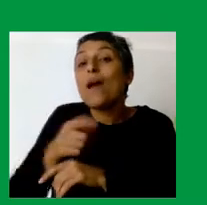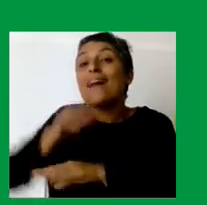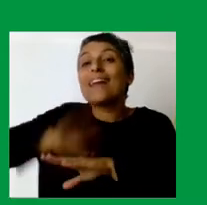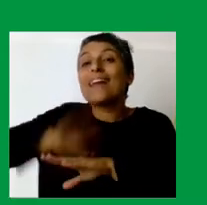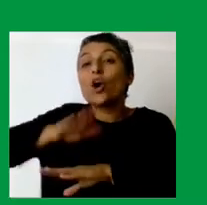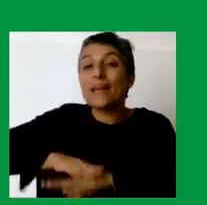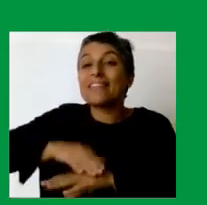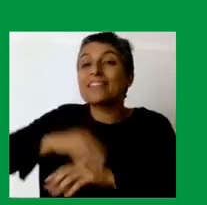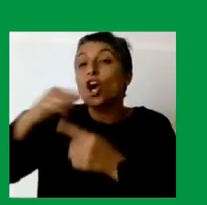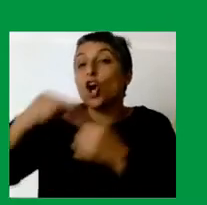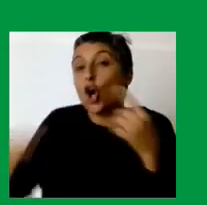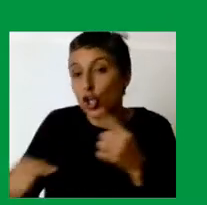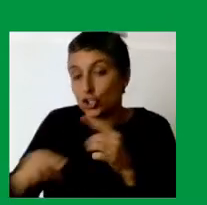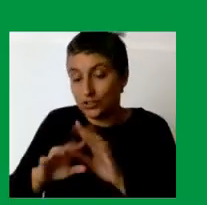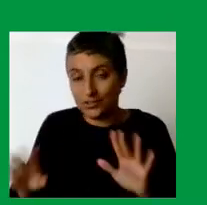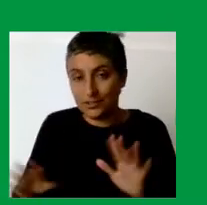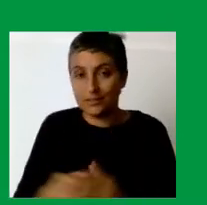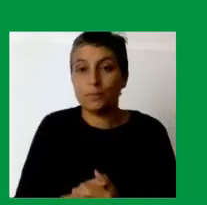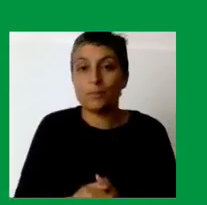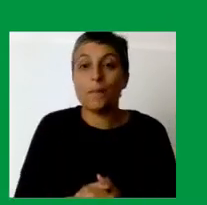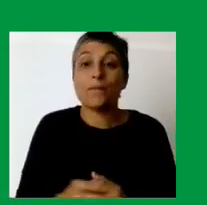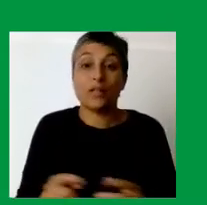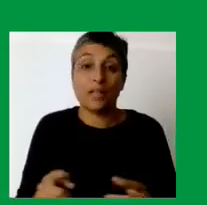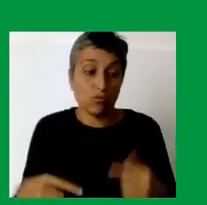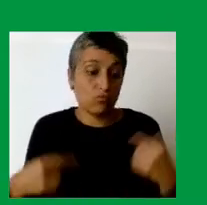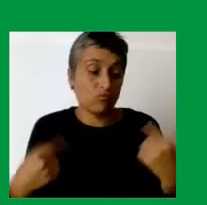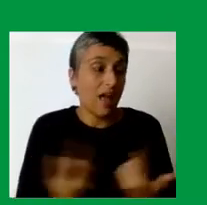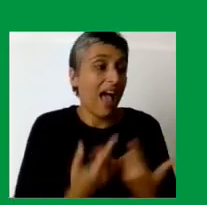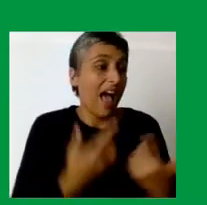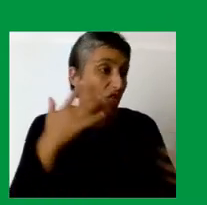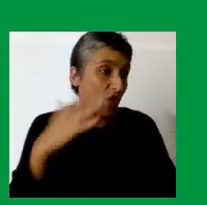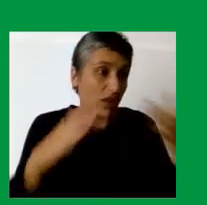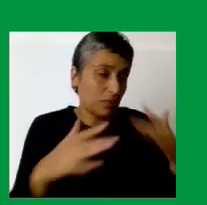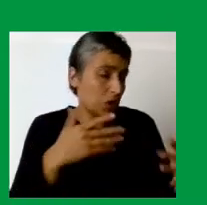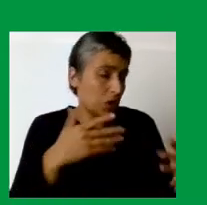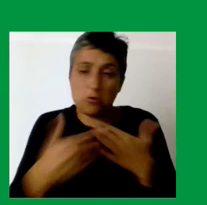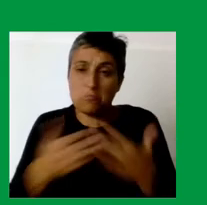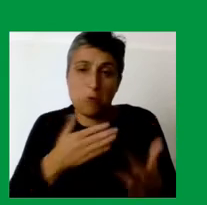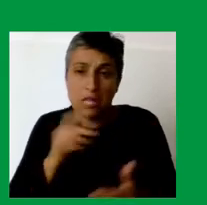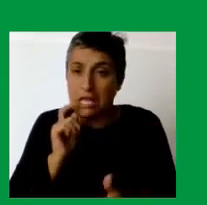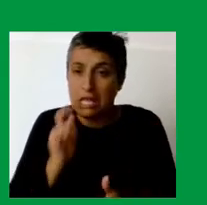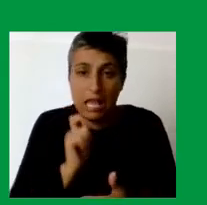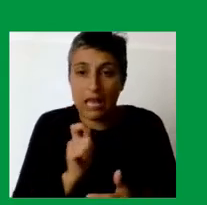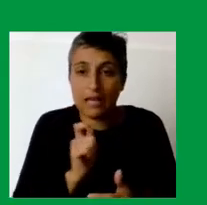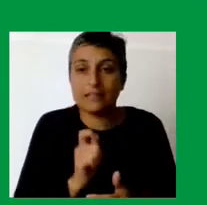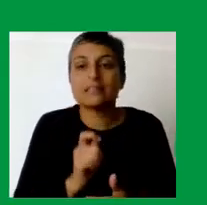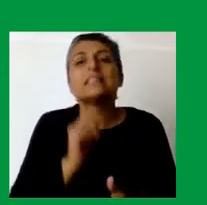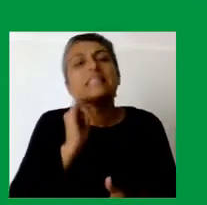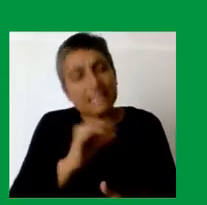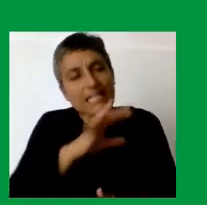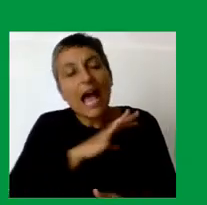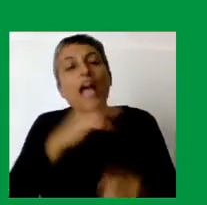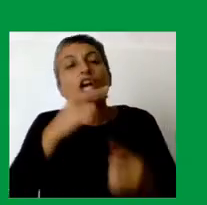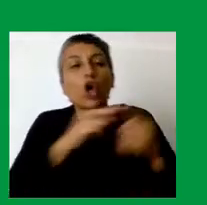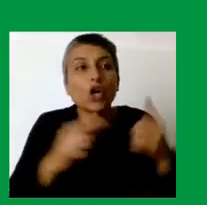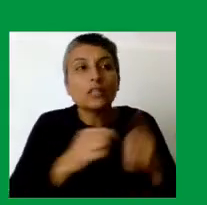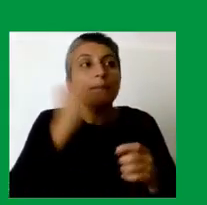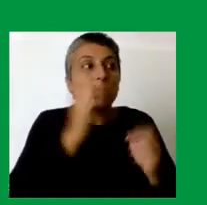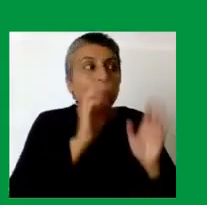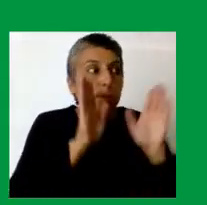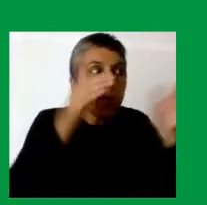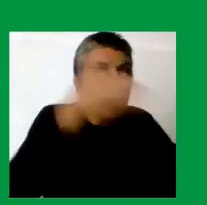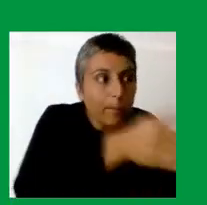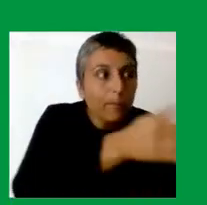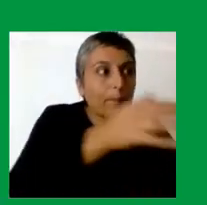somos todos, y nuestras chicas y nuestros chicos, porque no hacen distinción, sí, hay nichos dirigidos a